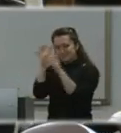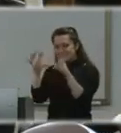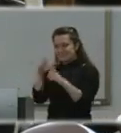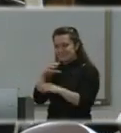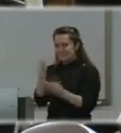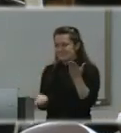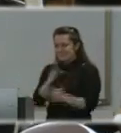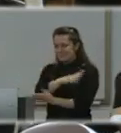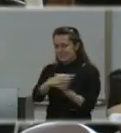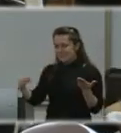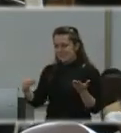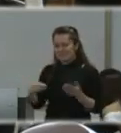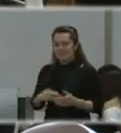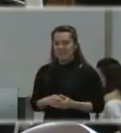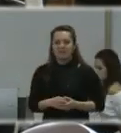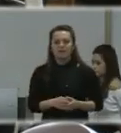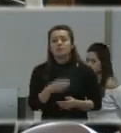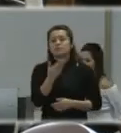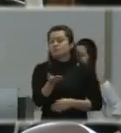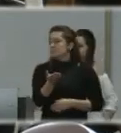Lo que pasa es que